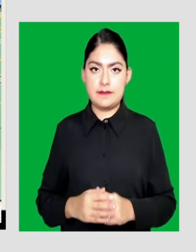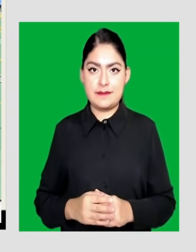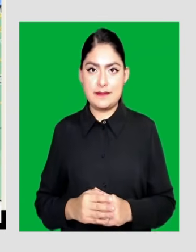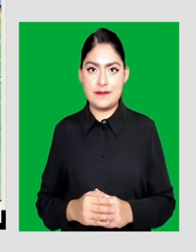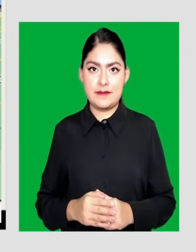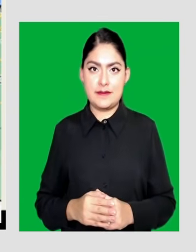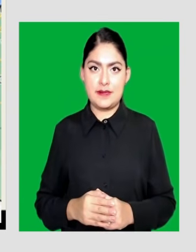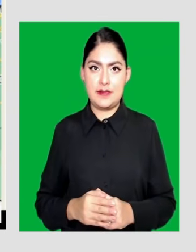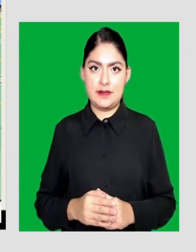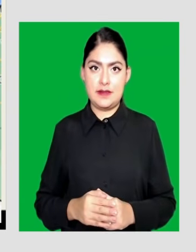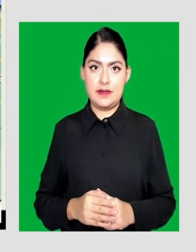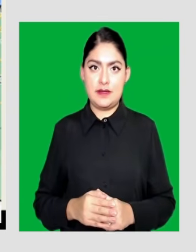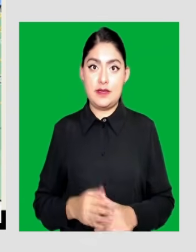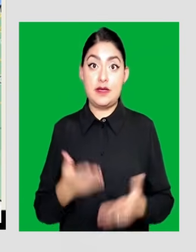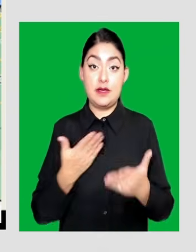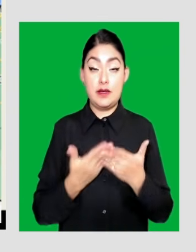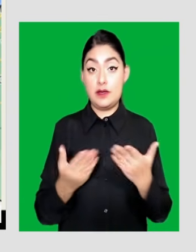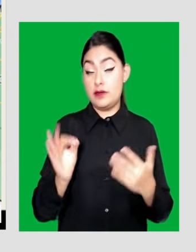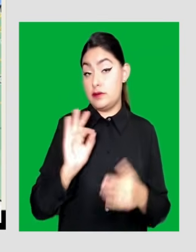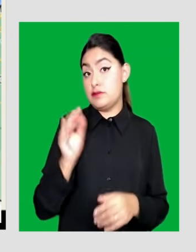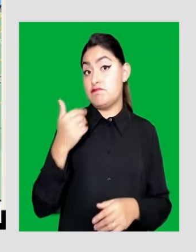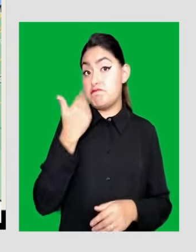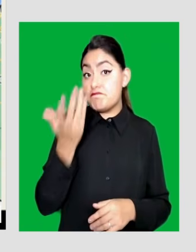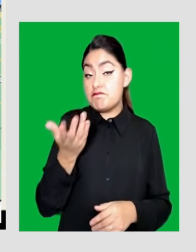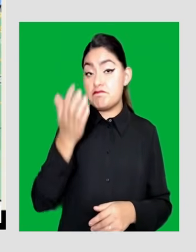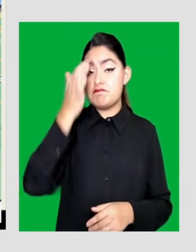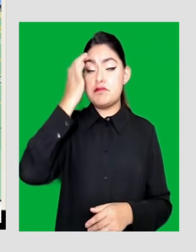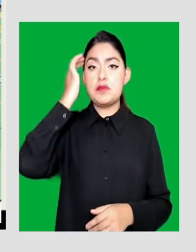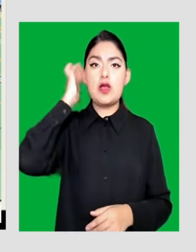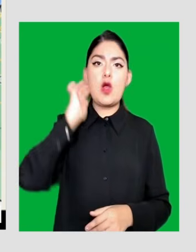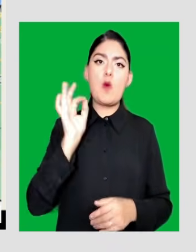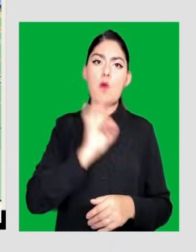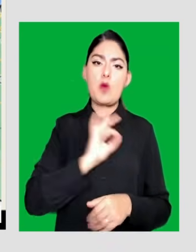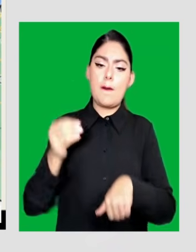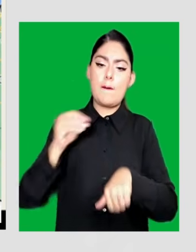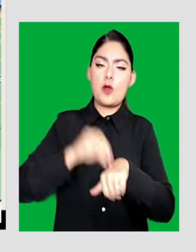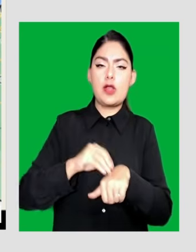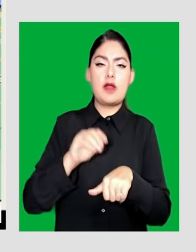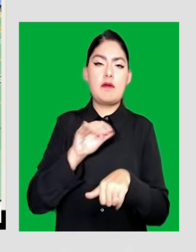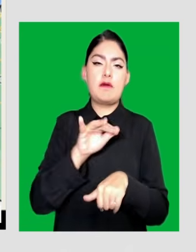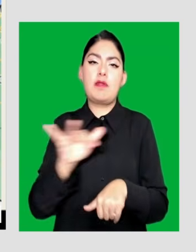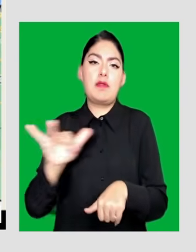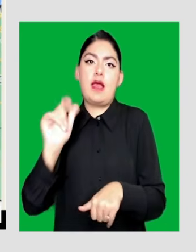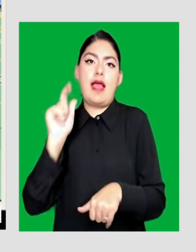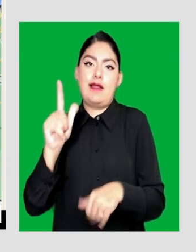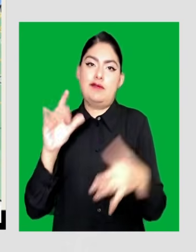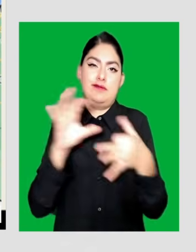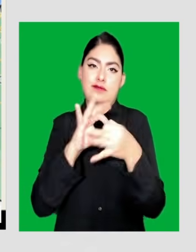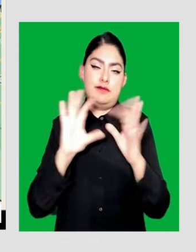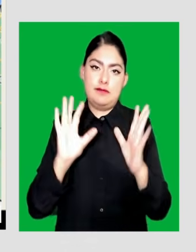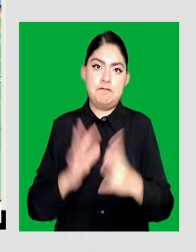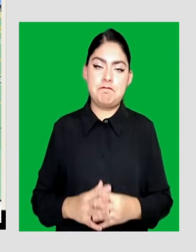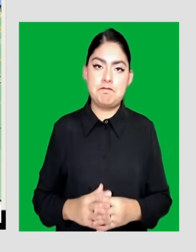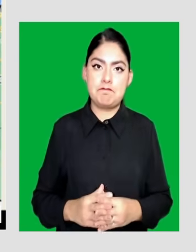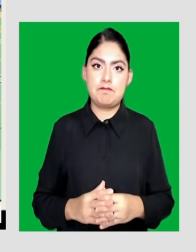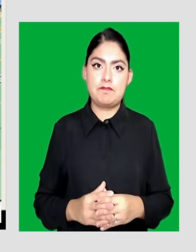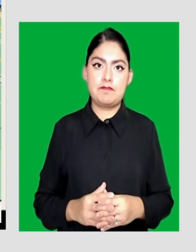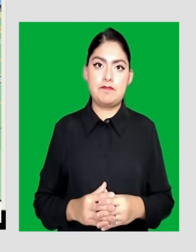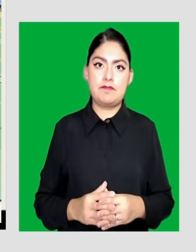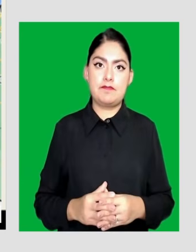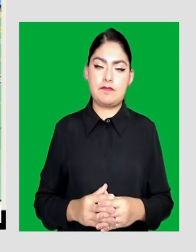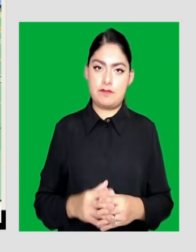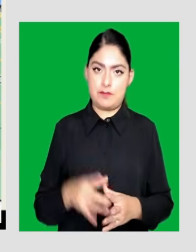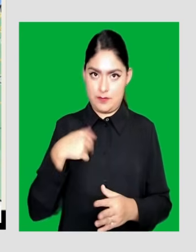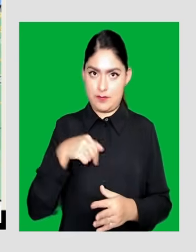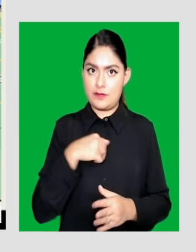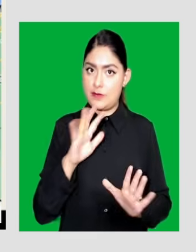Este va a ser nuestro nuevo proyecto. A él, por ejemplo, le podemos cambiar el nombre. Podemos ponerle